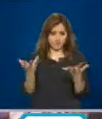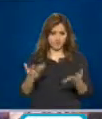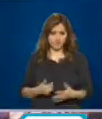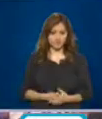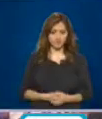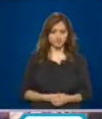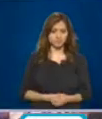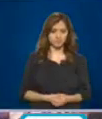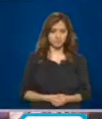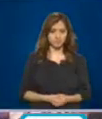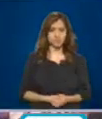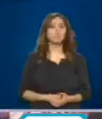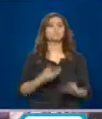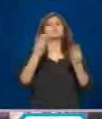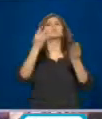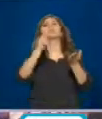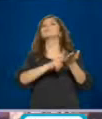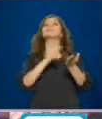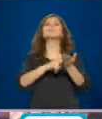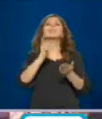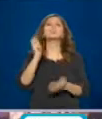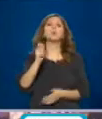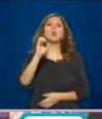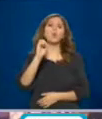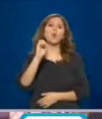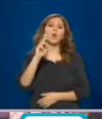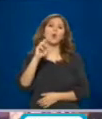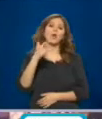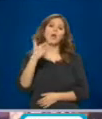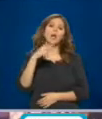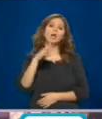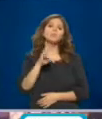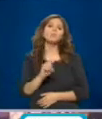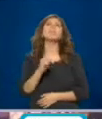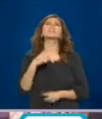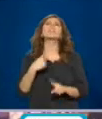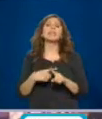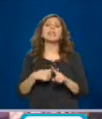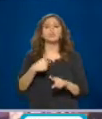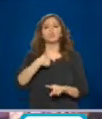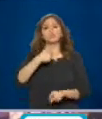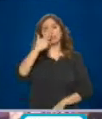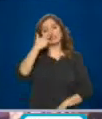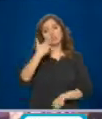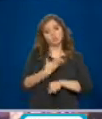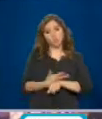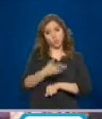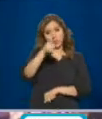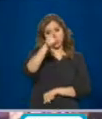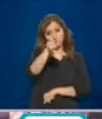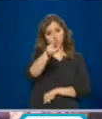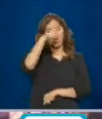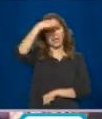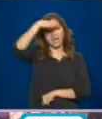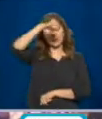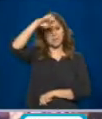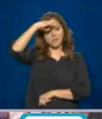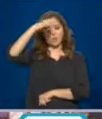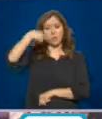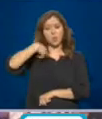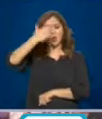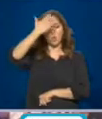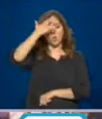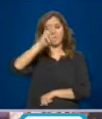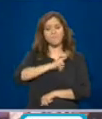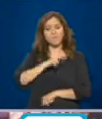se ha hablado 1000 veces de este dicho del orgasmo es de quien lo trabaja. Por supuesto que el orgasmo tiene que ver primero con tu conocimiento de tu propio